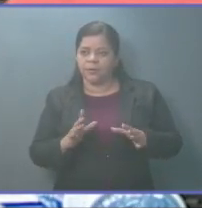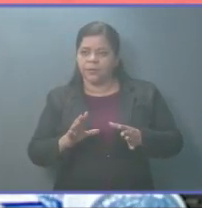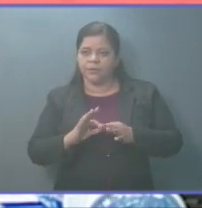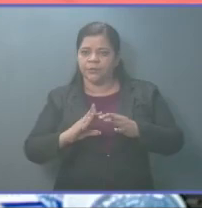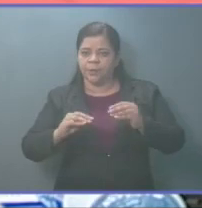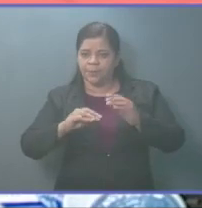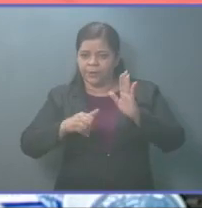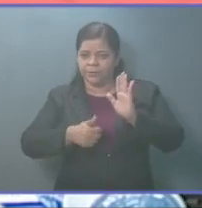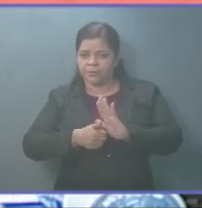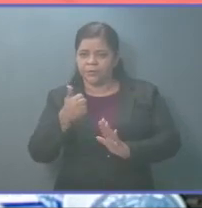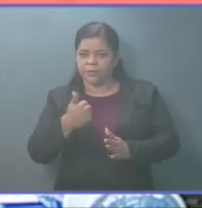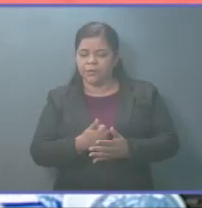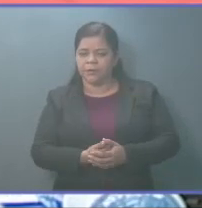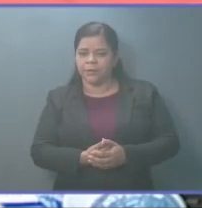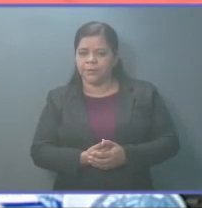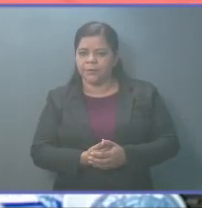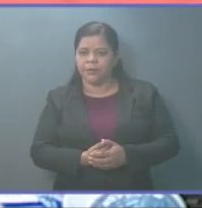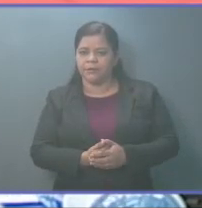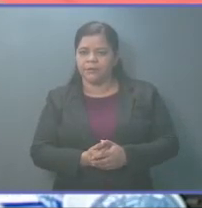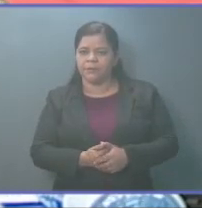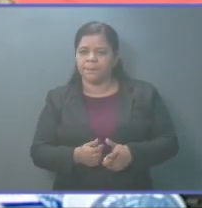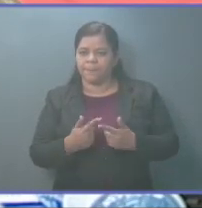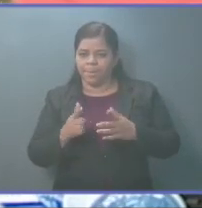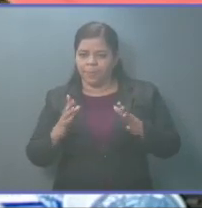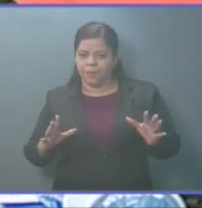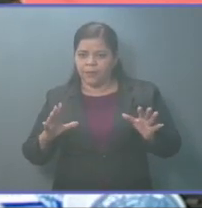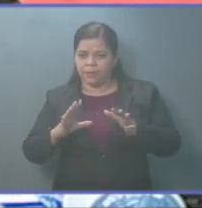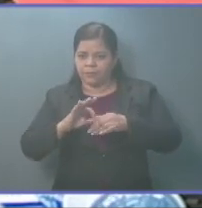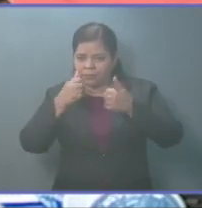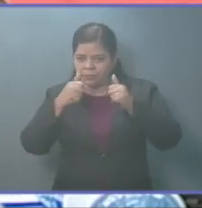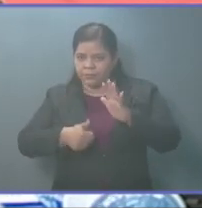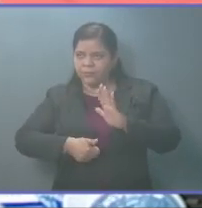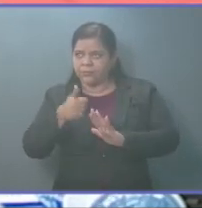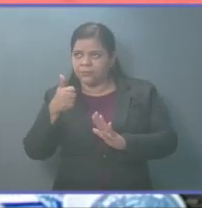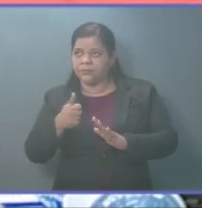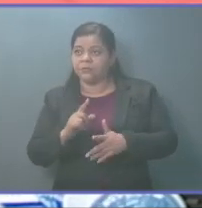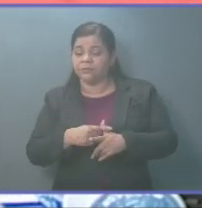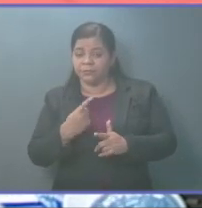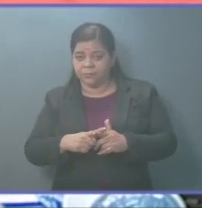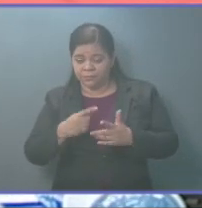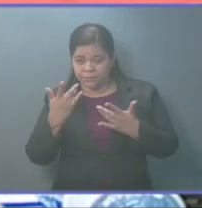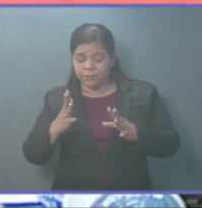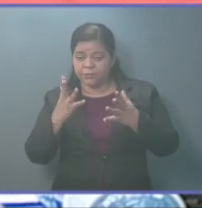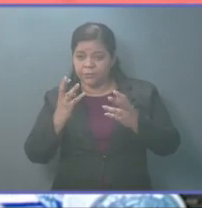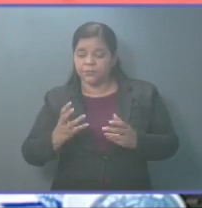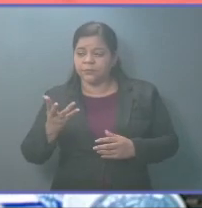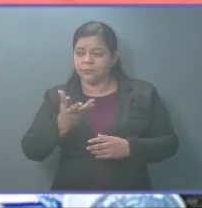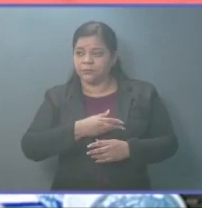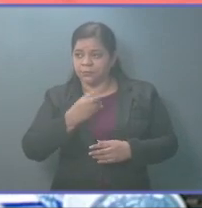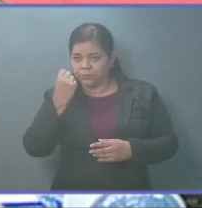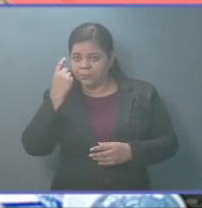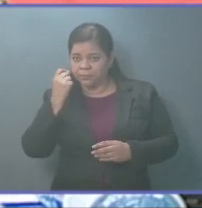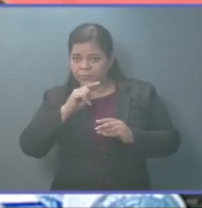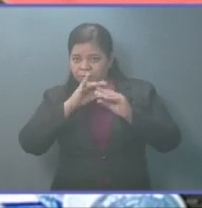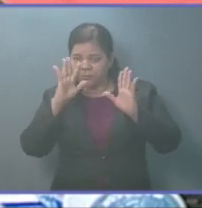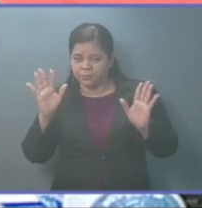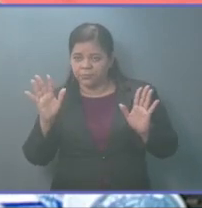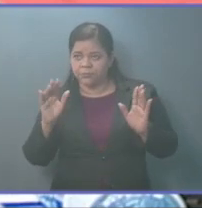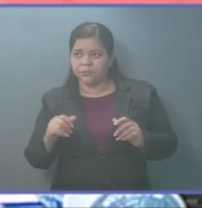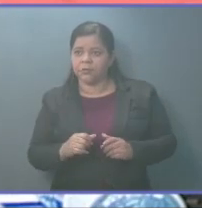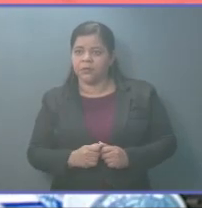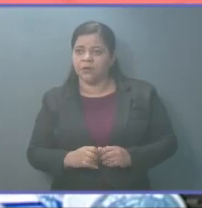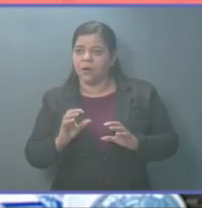y el señor diputado Almendaris, que es militar, me va a comprender que si